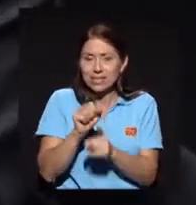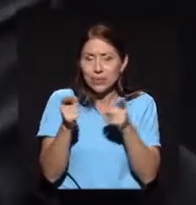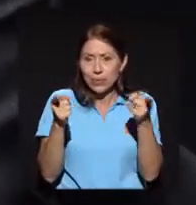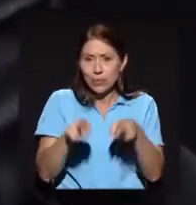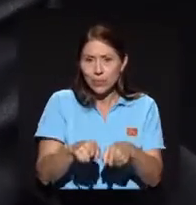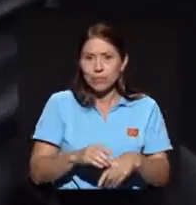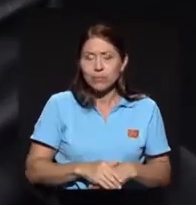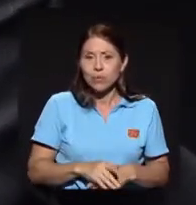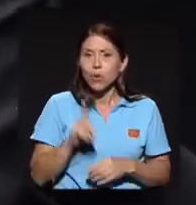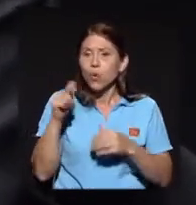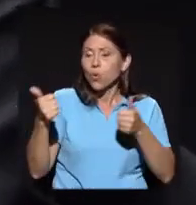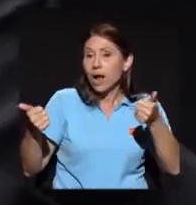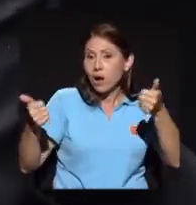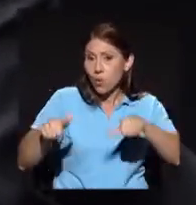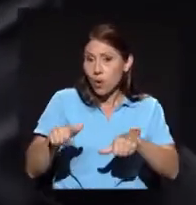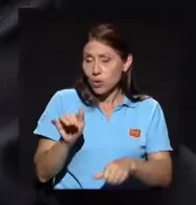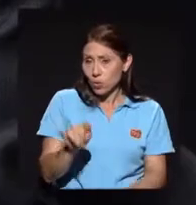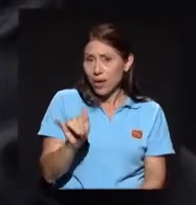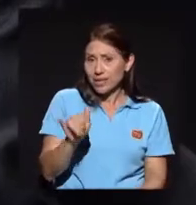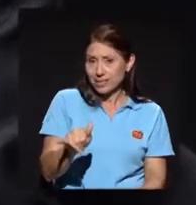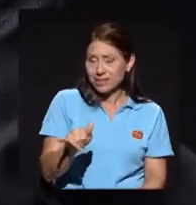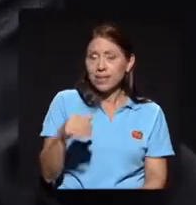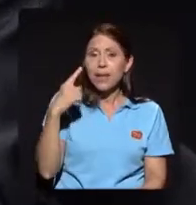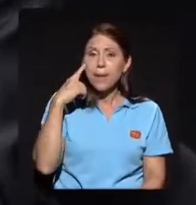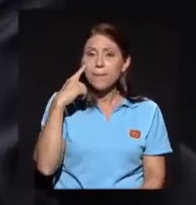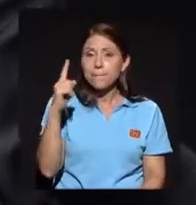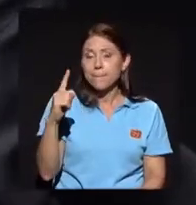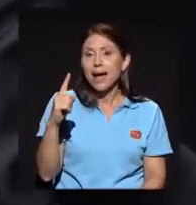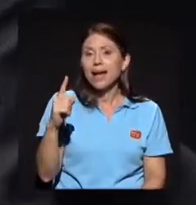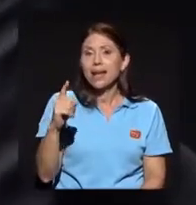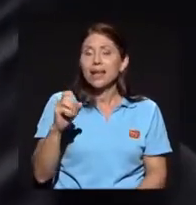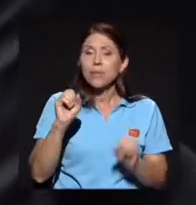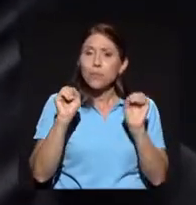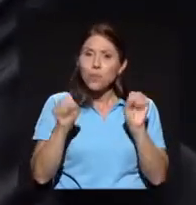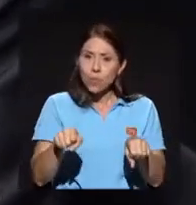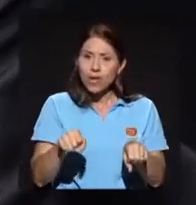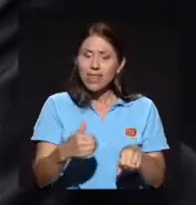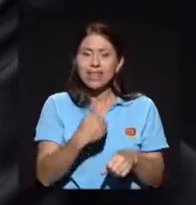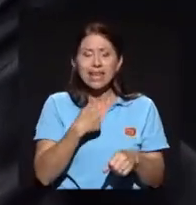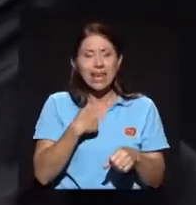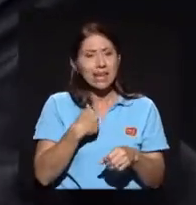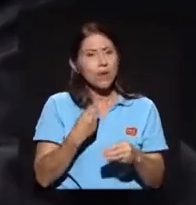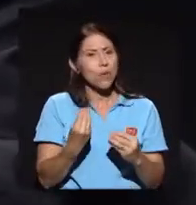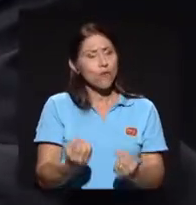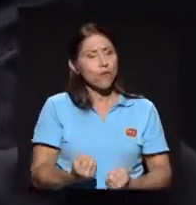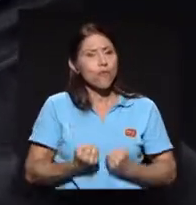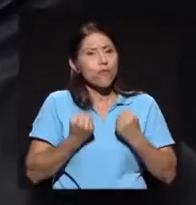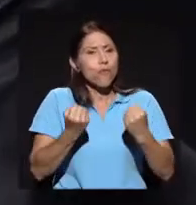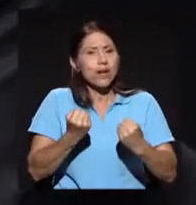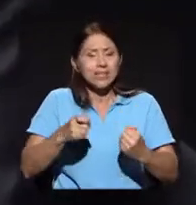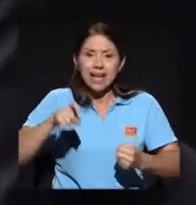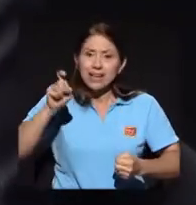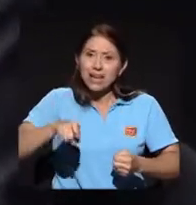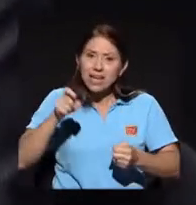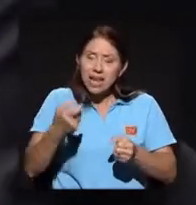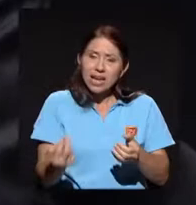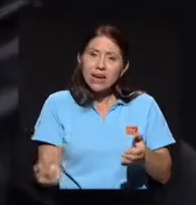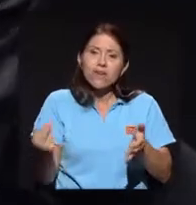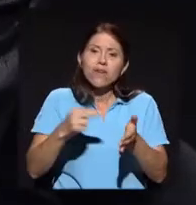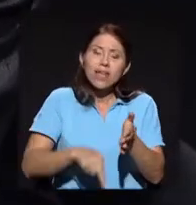un acuerdo de esta naturaleza para que cobre toda la fuerza del caso requiere reiteración